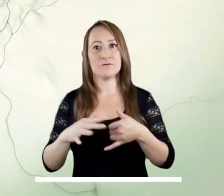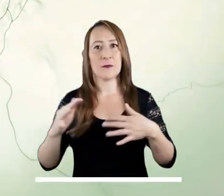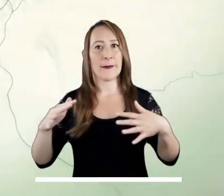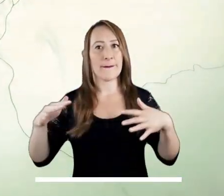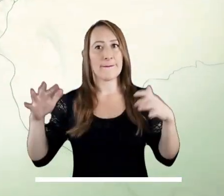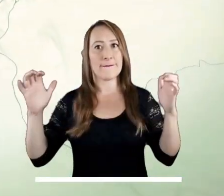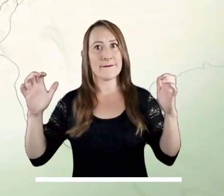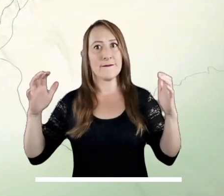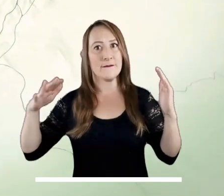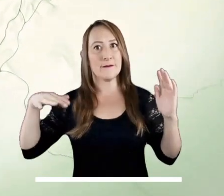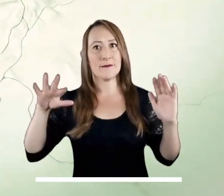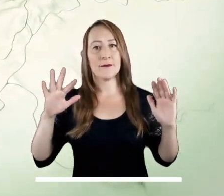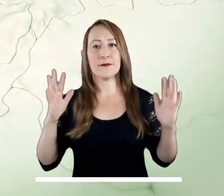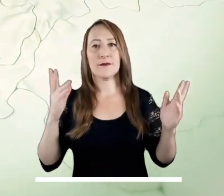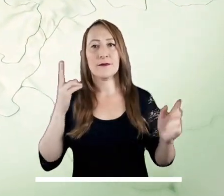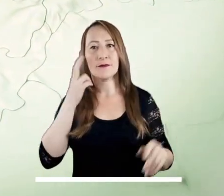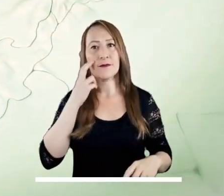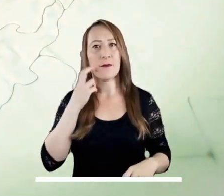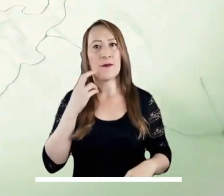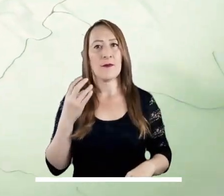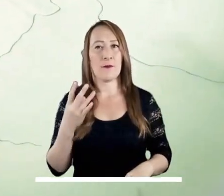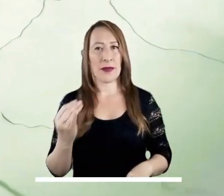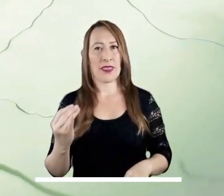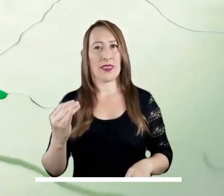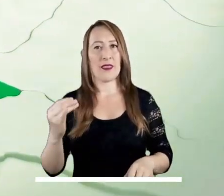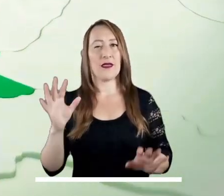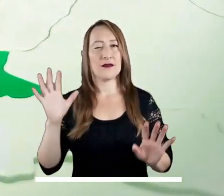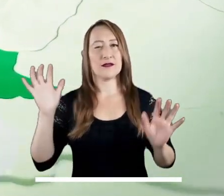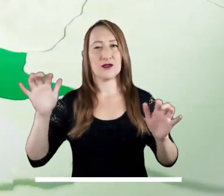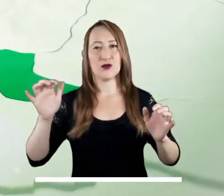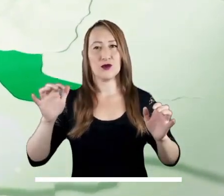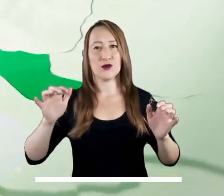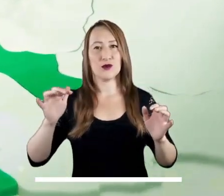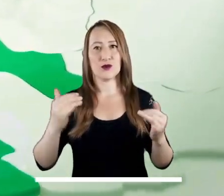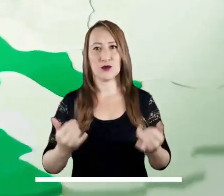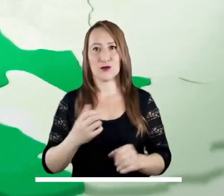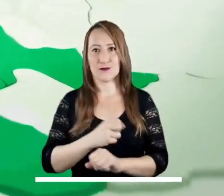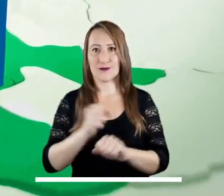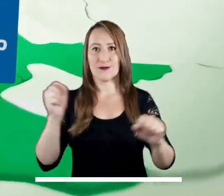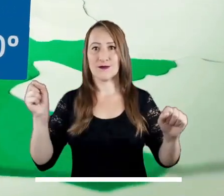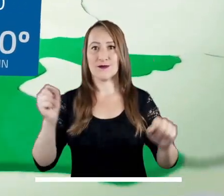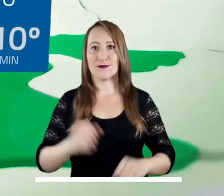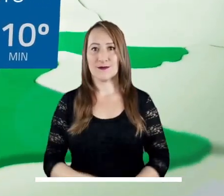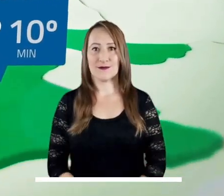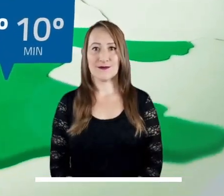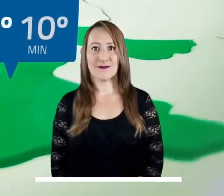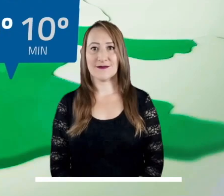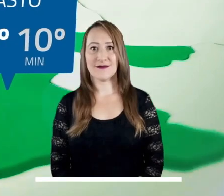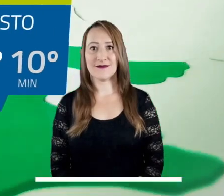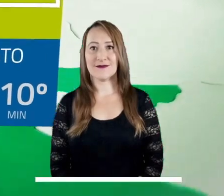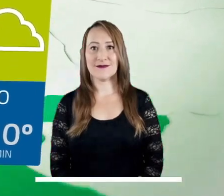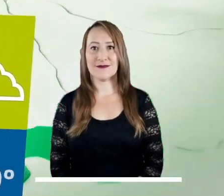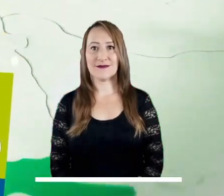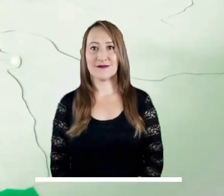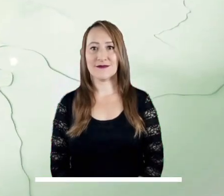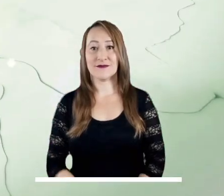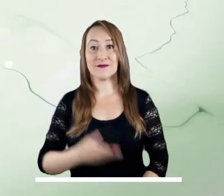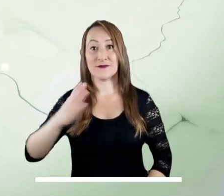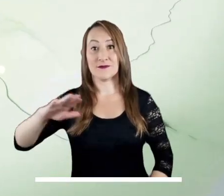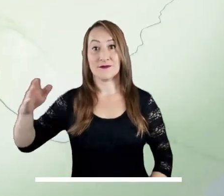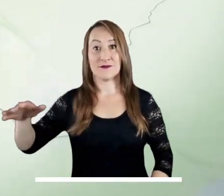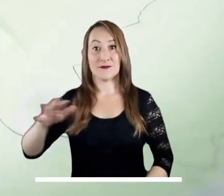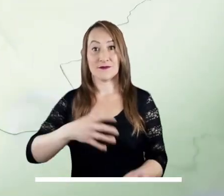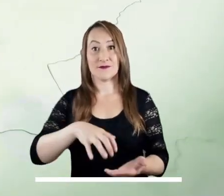jornada con predominio de tiempo seco se espera en el Pacífico. La excepción sería Chocó, donde se prevén algunas precipitaciones durante la